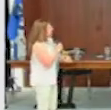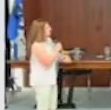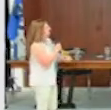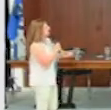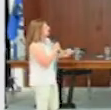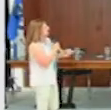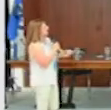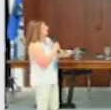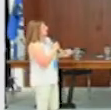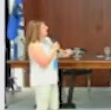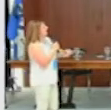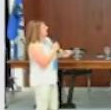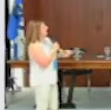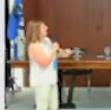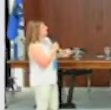que me dieron.